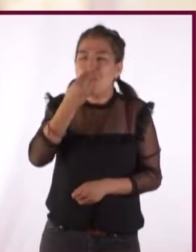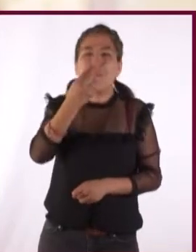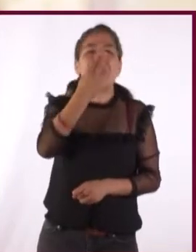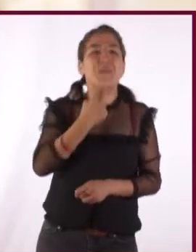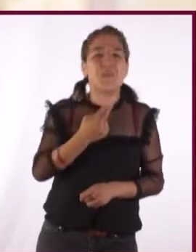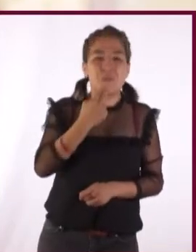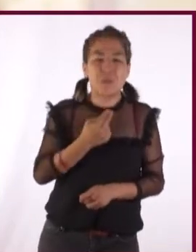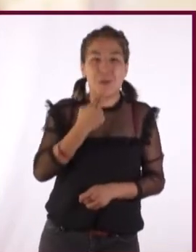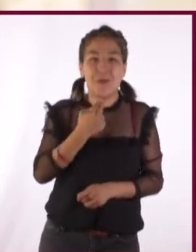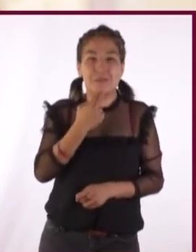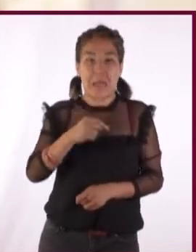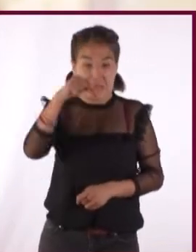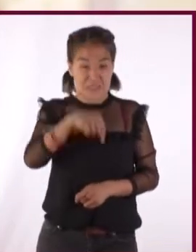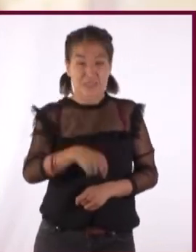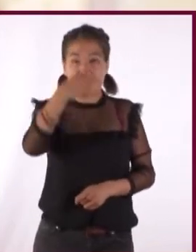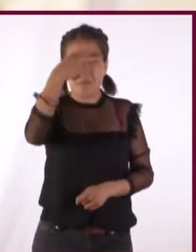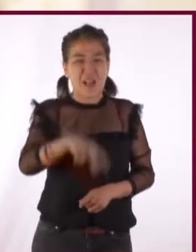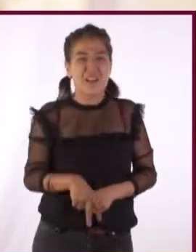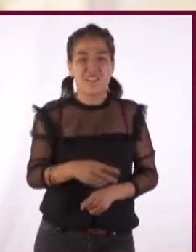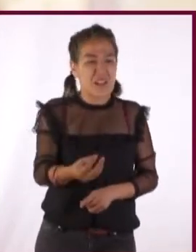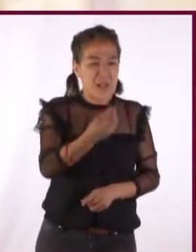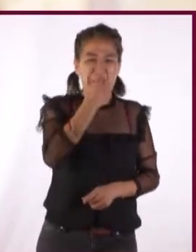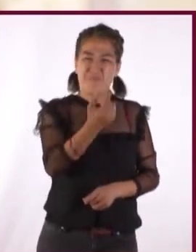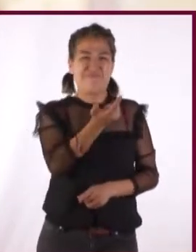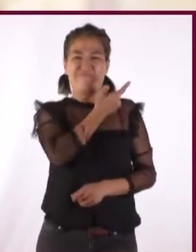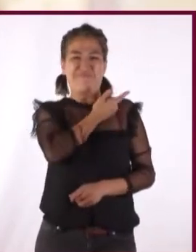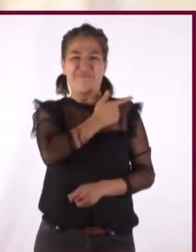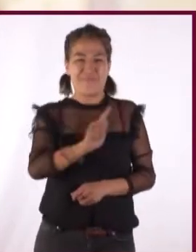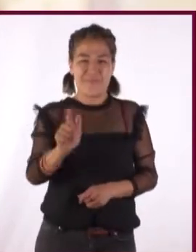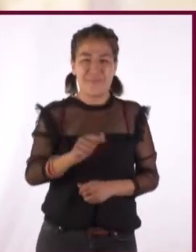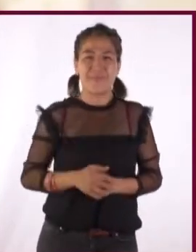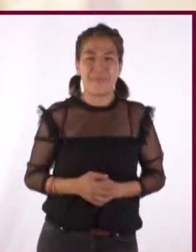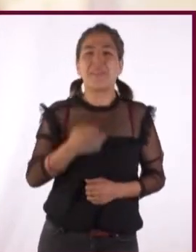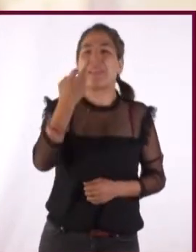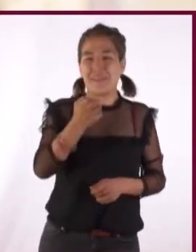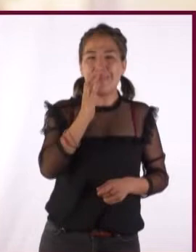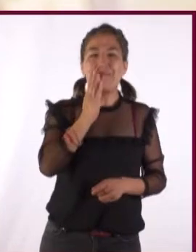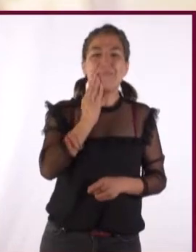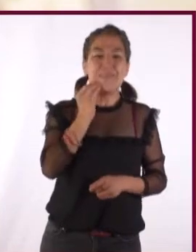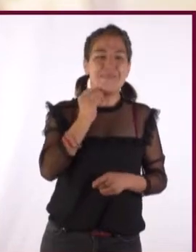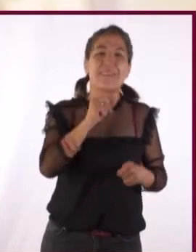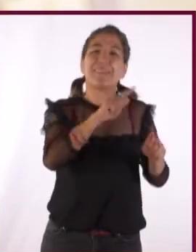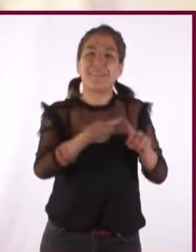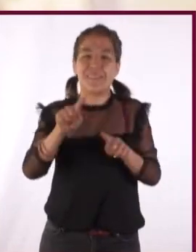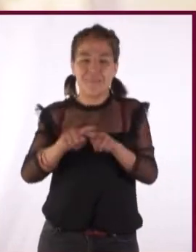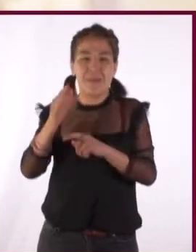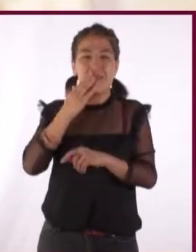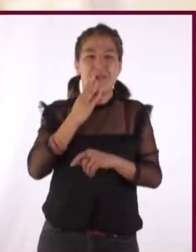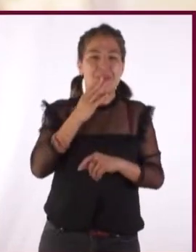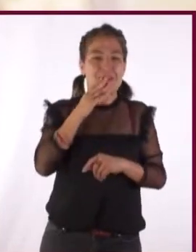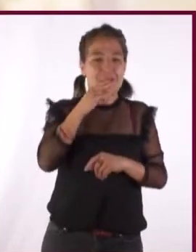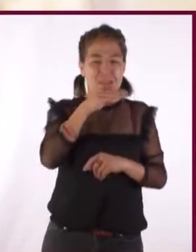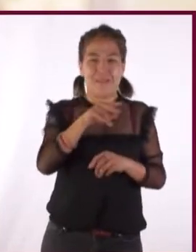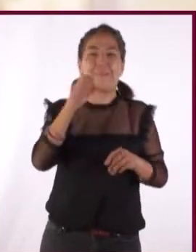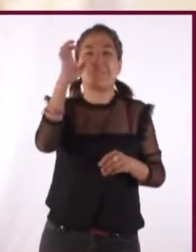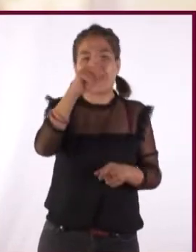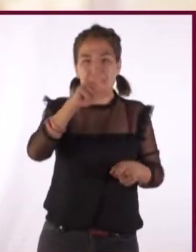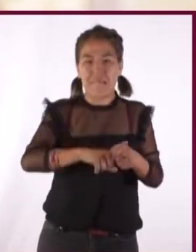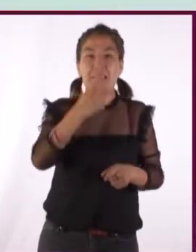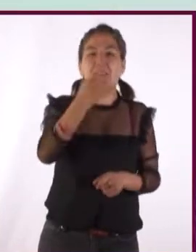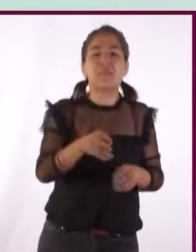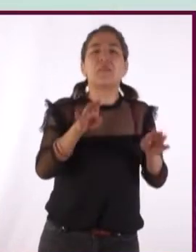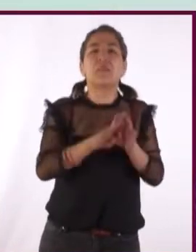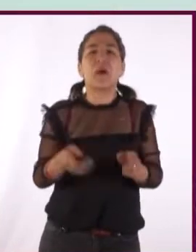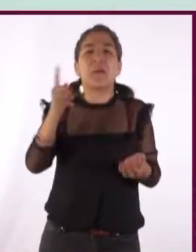dulce, pero que a los latinos en general nos desagrada, ¿no? Entonces, creo que hay realidades culturales. Y hay realidades subjetivas, que